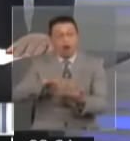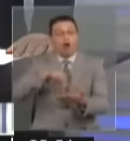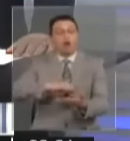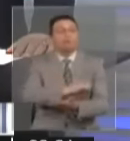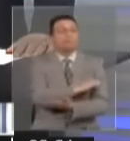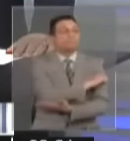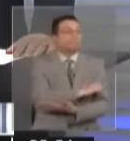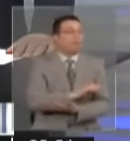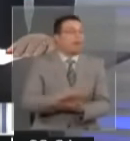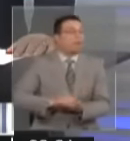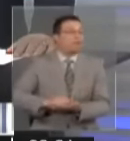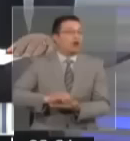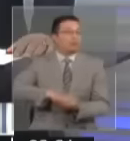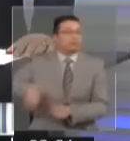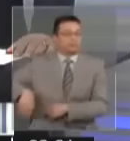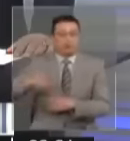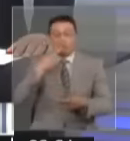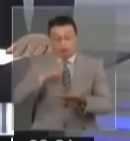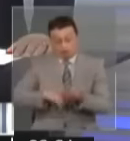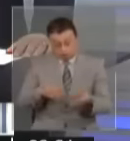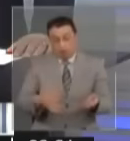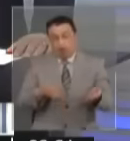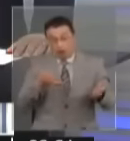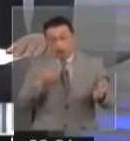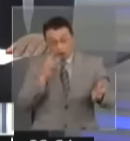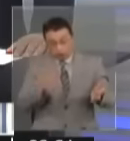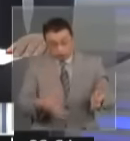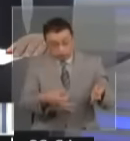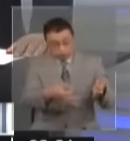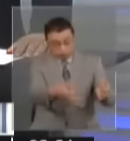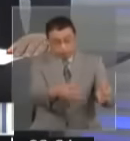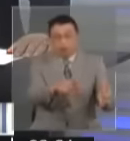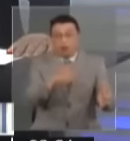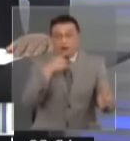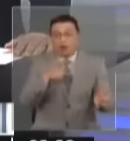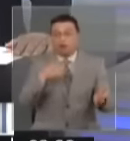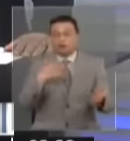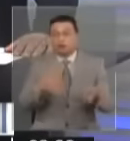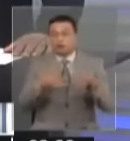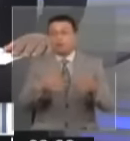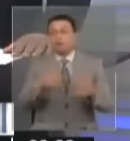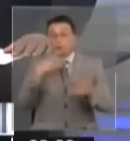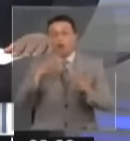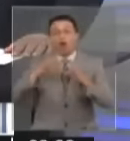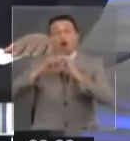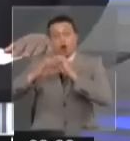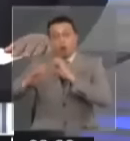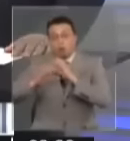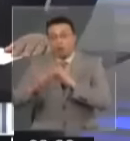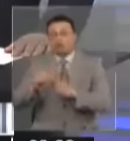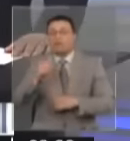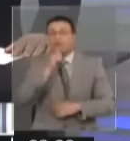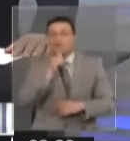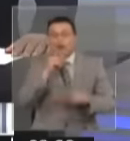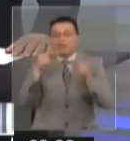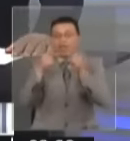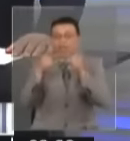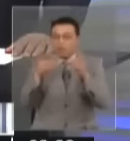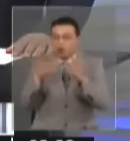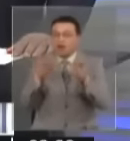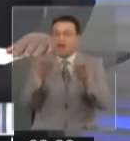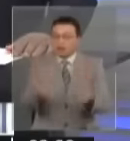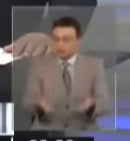eso también es otra carta que te la puedo dejar también, porque me interesa transmitir toda esta inquietud, ya que la comunicación, la falta de democracia participativa es